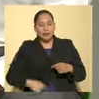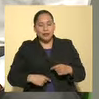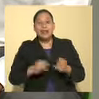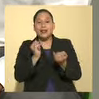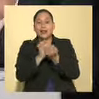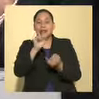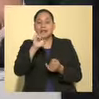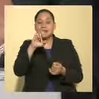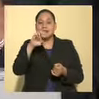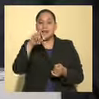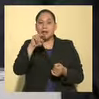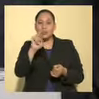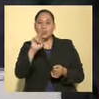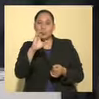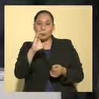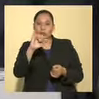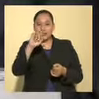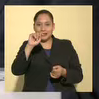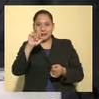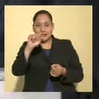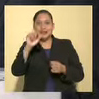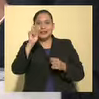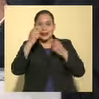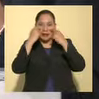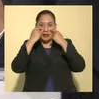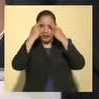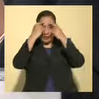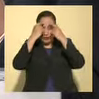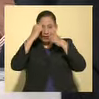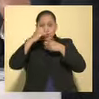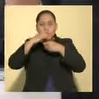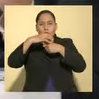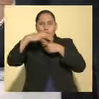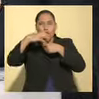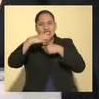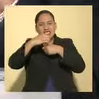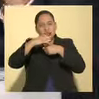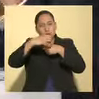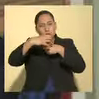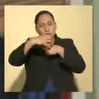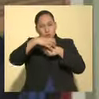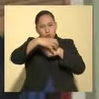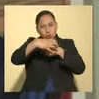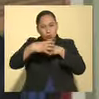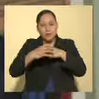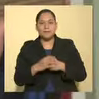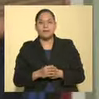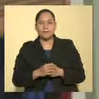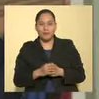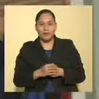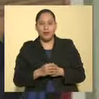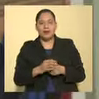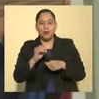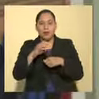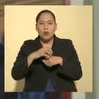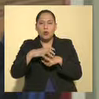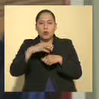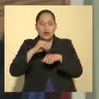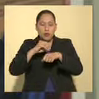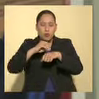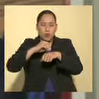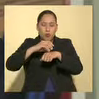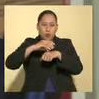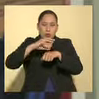es inflamación de los senos paranasales. Se obstruye, pues, entonces, los conductos estos